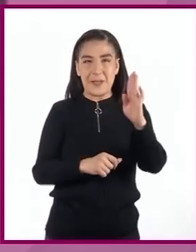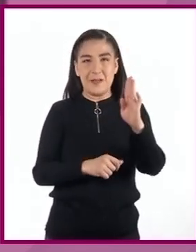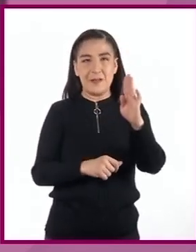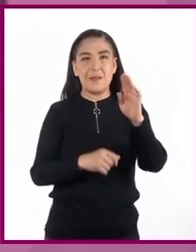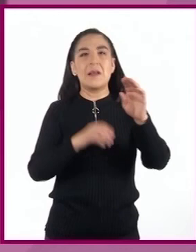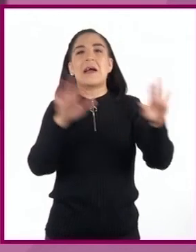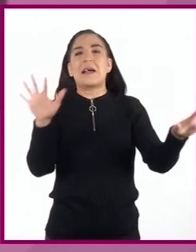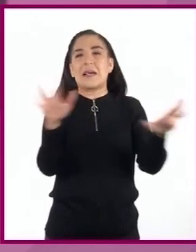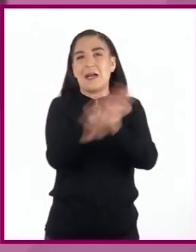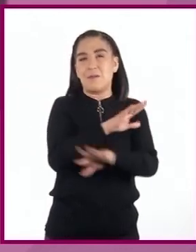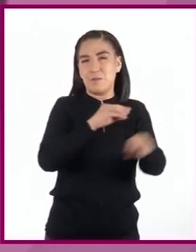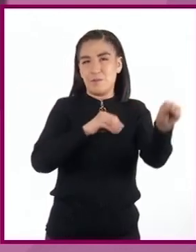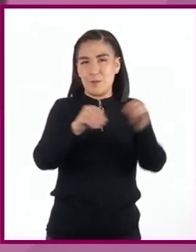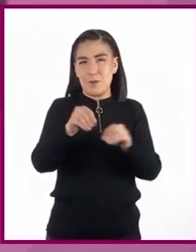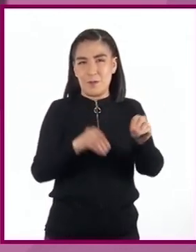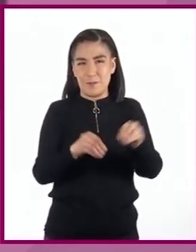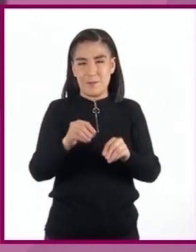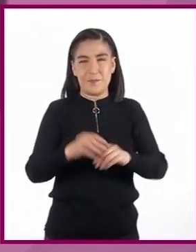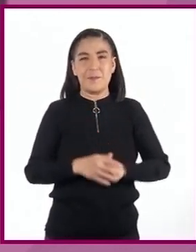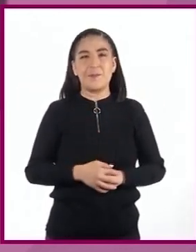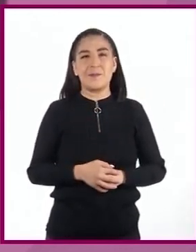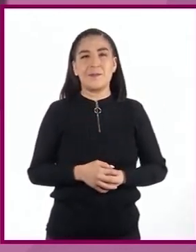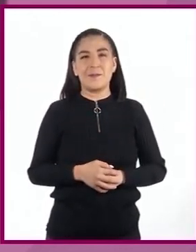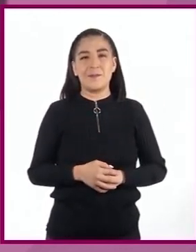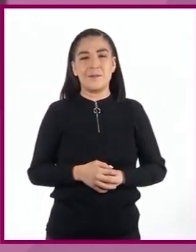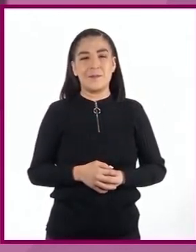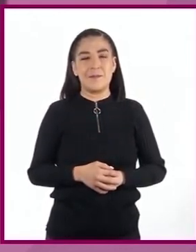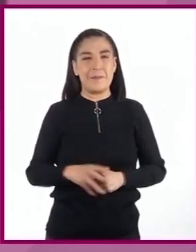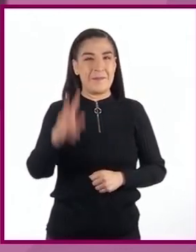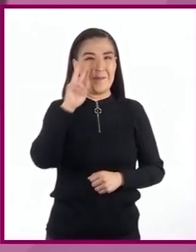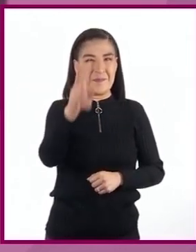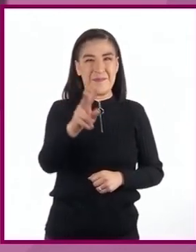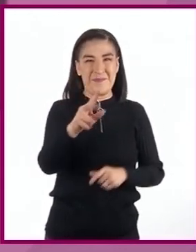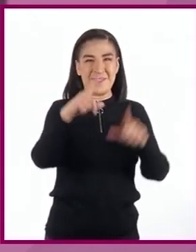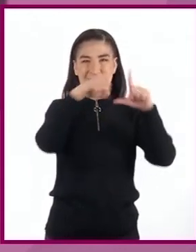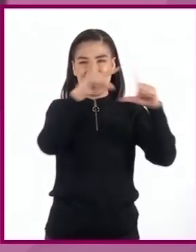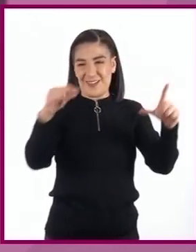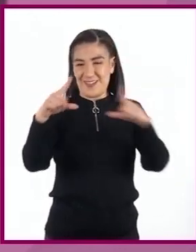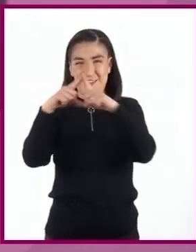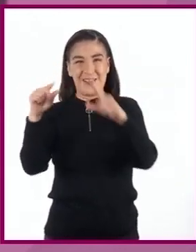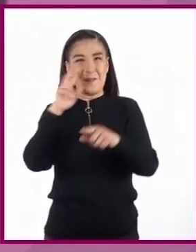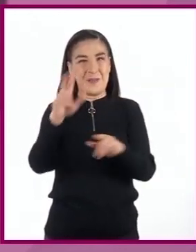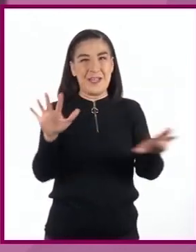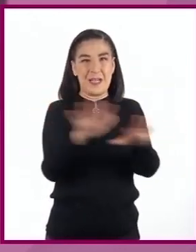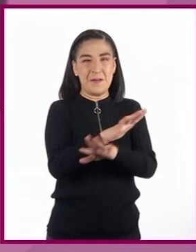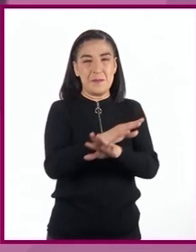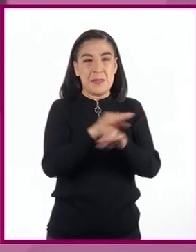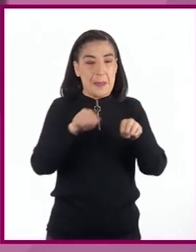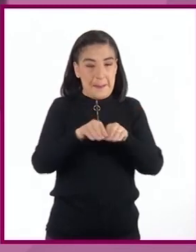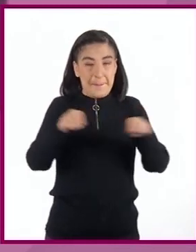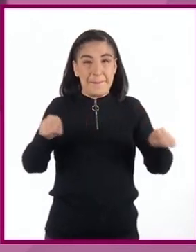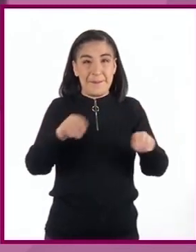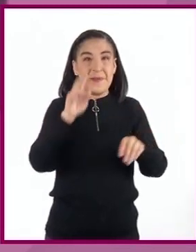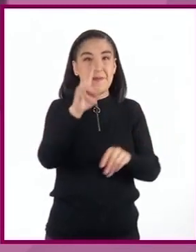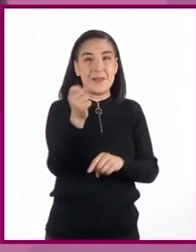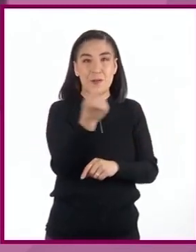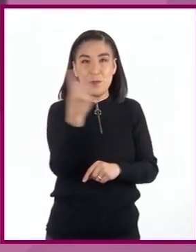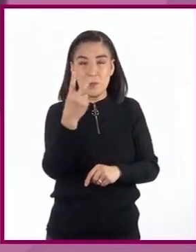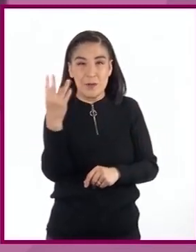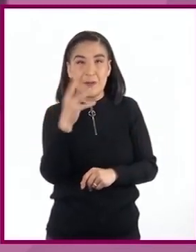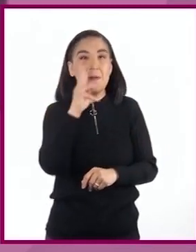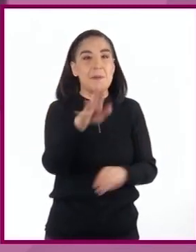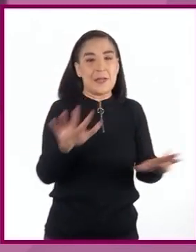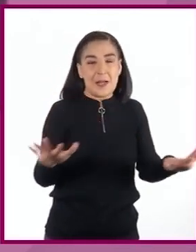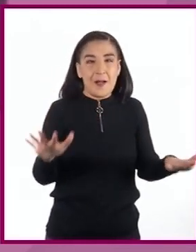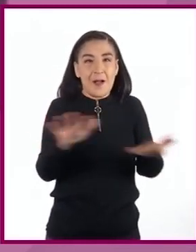lo desplazamos. Como pueden observar en los triángulos que se acaban de generar, las medidas de los ángulos